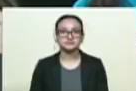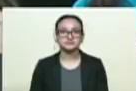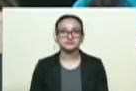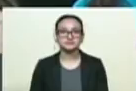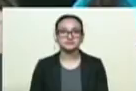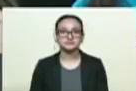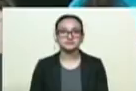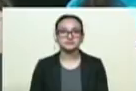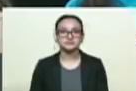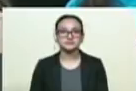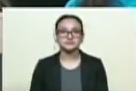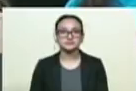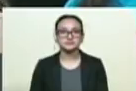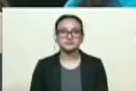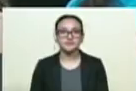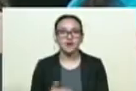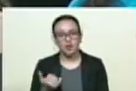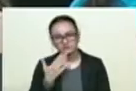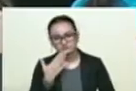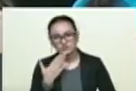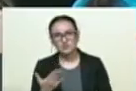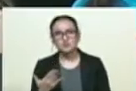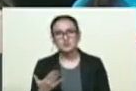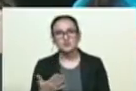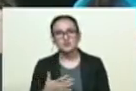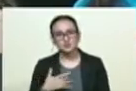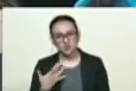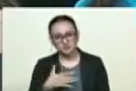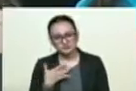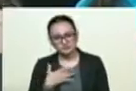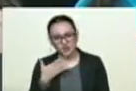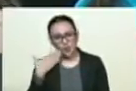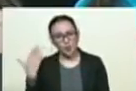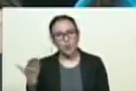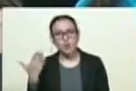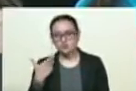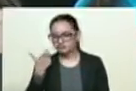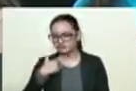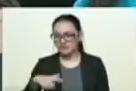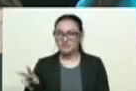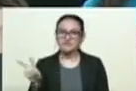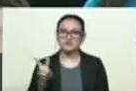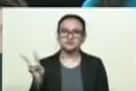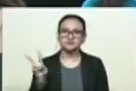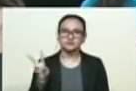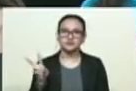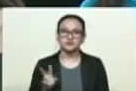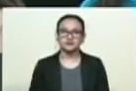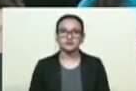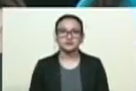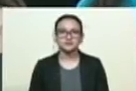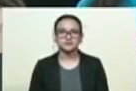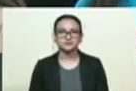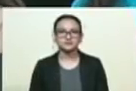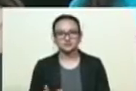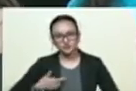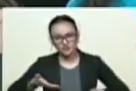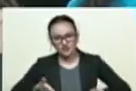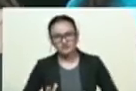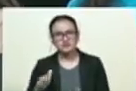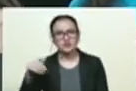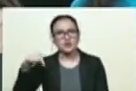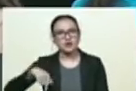Yo les digo, yo siento un gran orgullo de ser venezolano, de haber nacido en esta